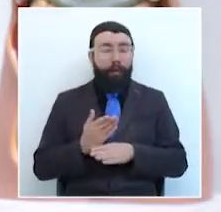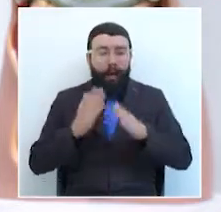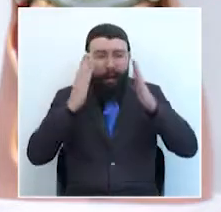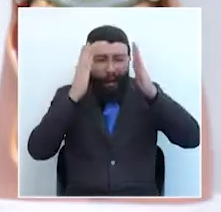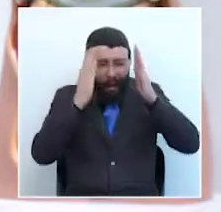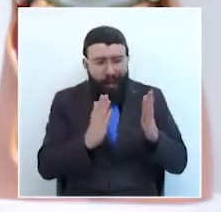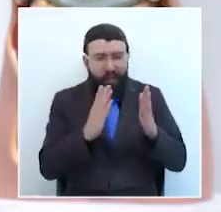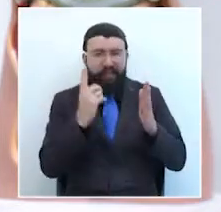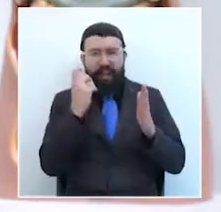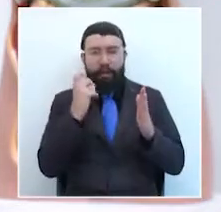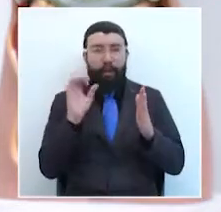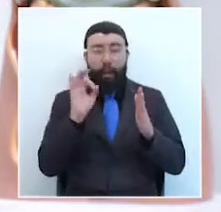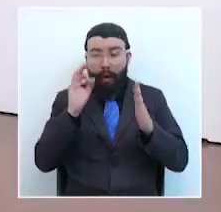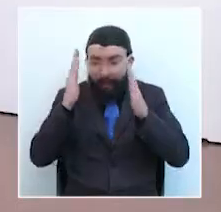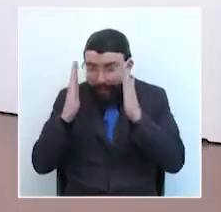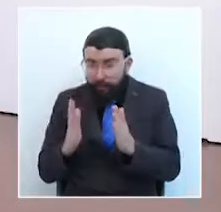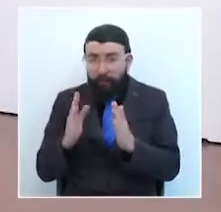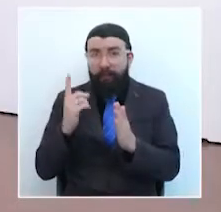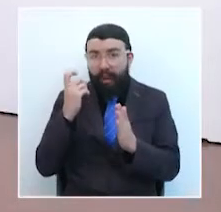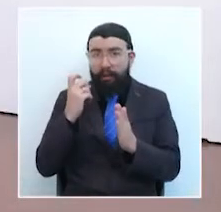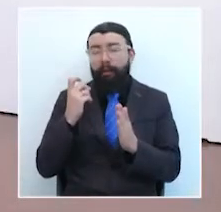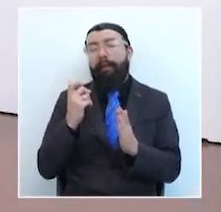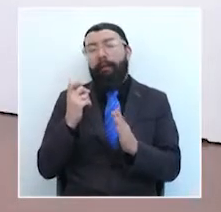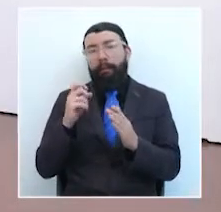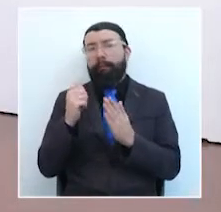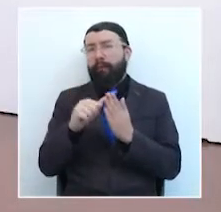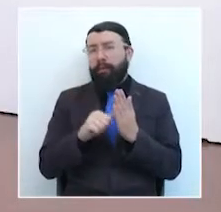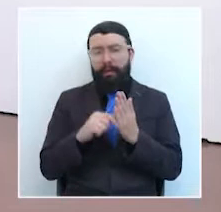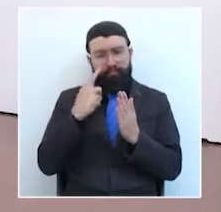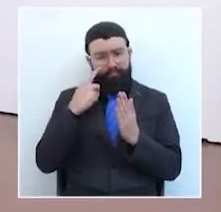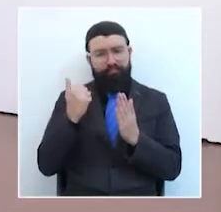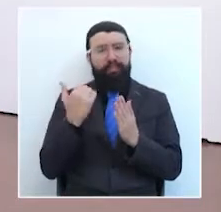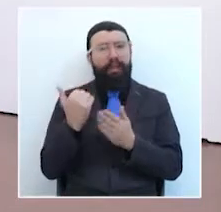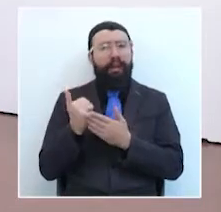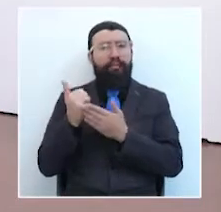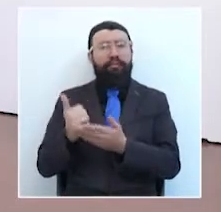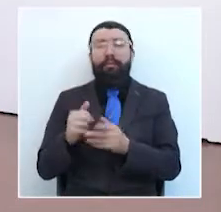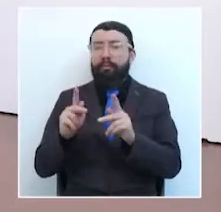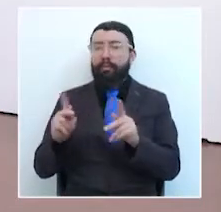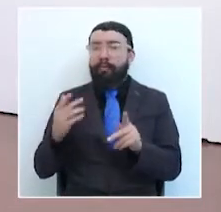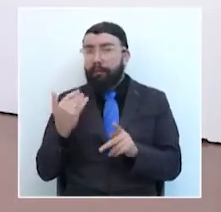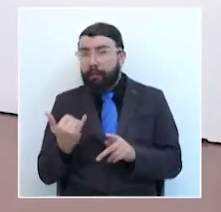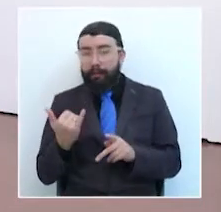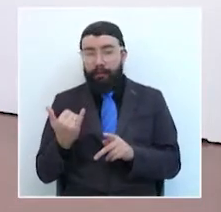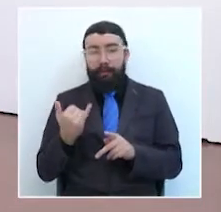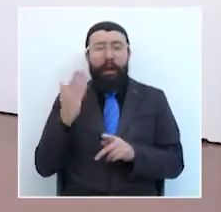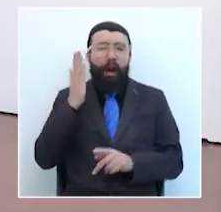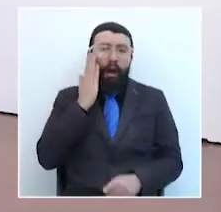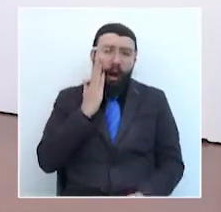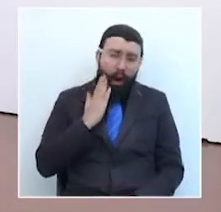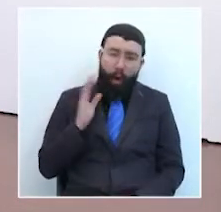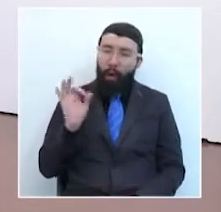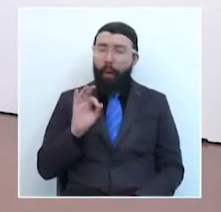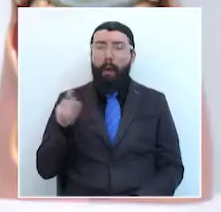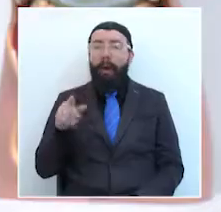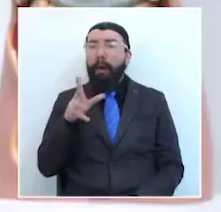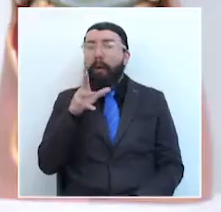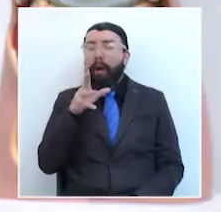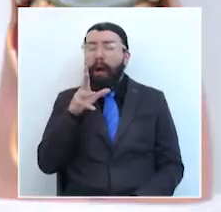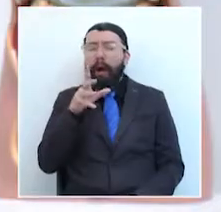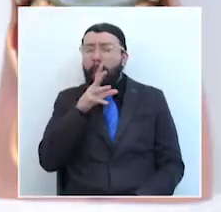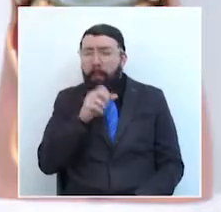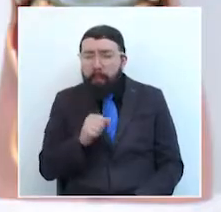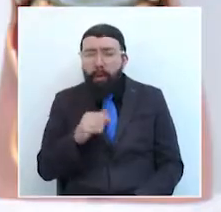hay unos programas muy chéveres que ayudan a enfocar y ayudar a personas y adolescentes o inclusive a adultos que tienen problemas para